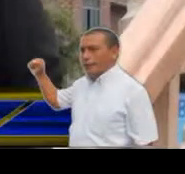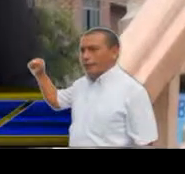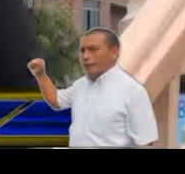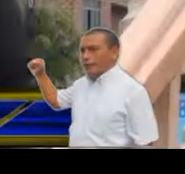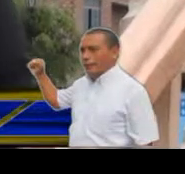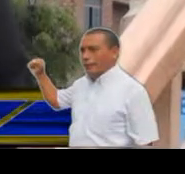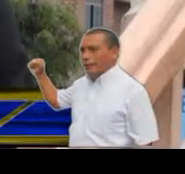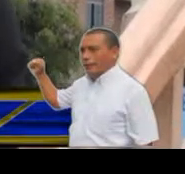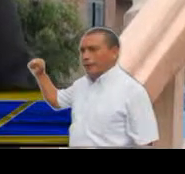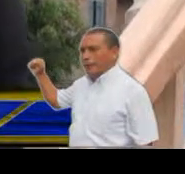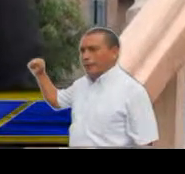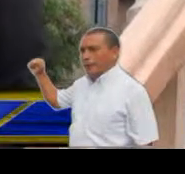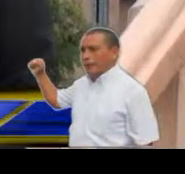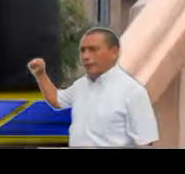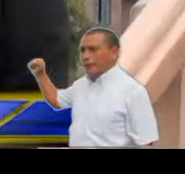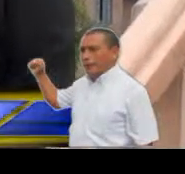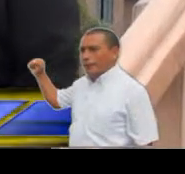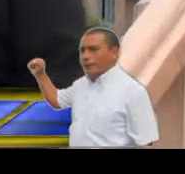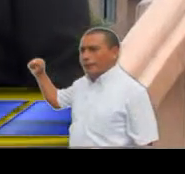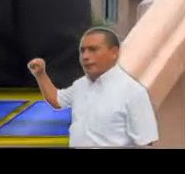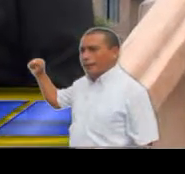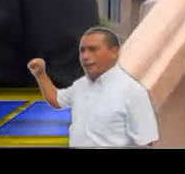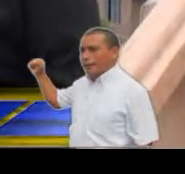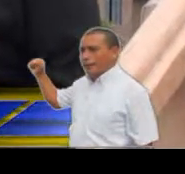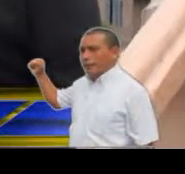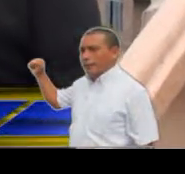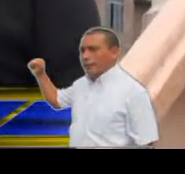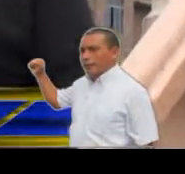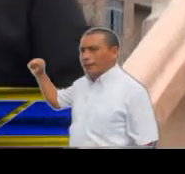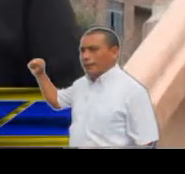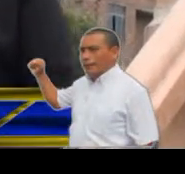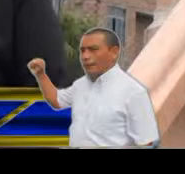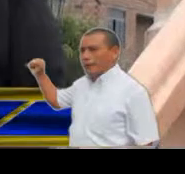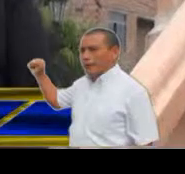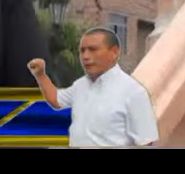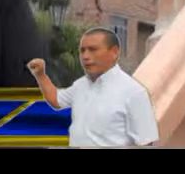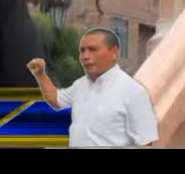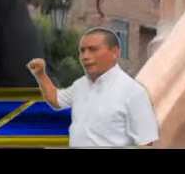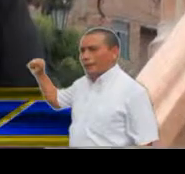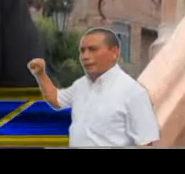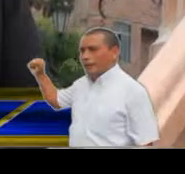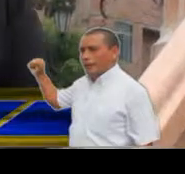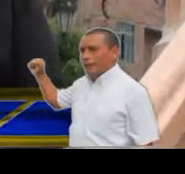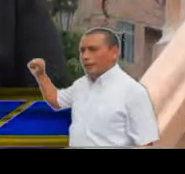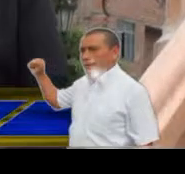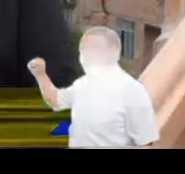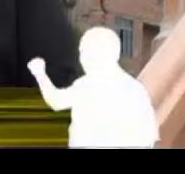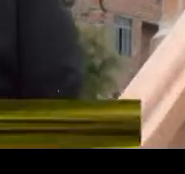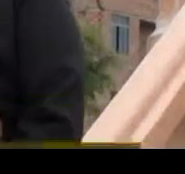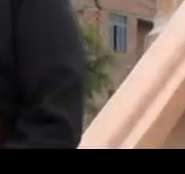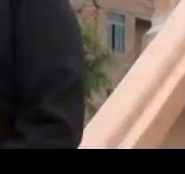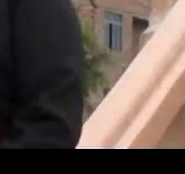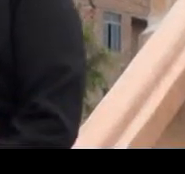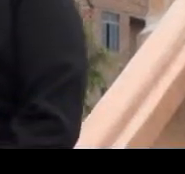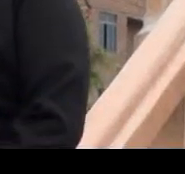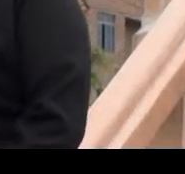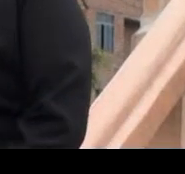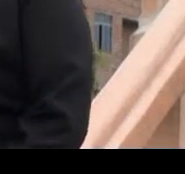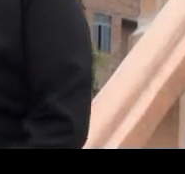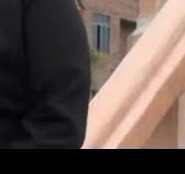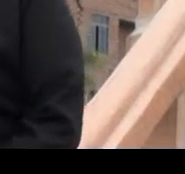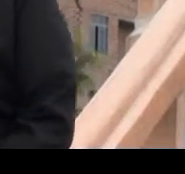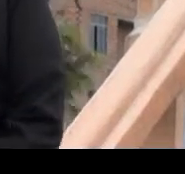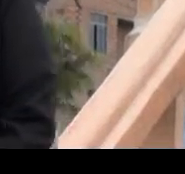estamos gestionando para poder implementar nuestra biblioteca César Vallejo. Y creo que se está